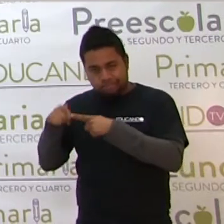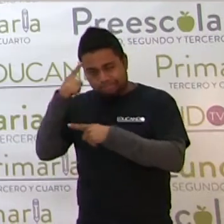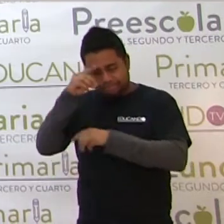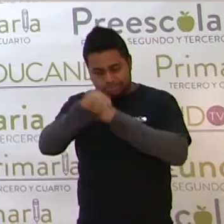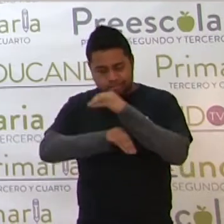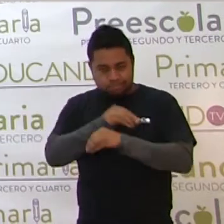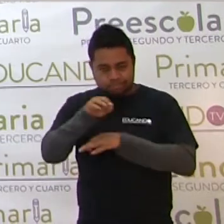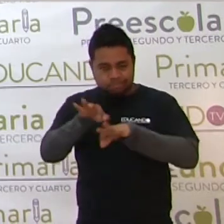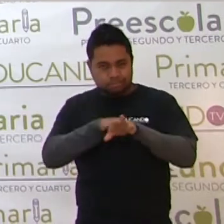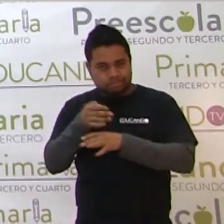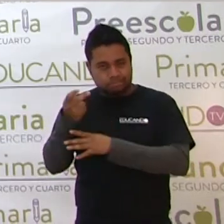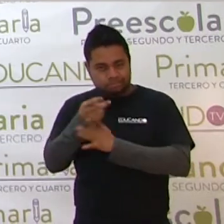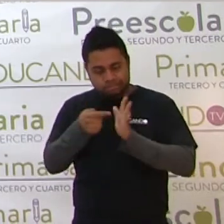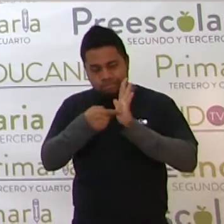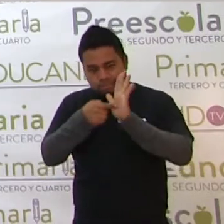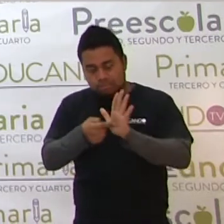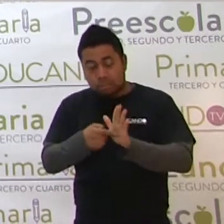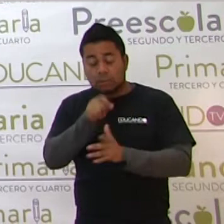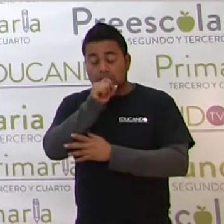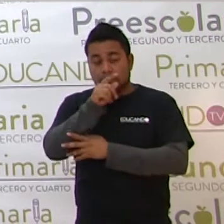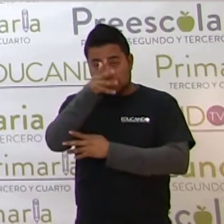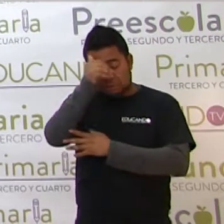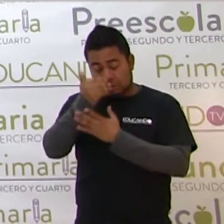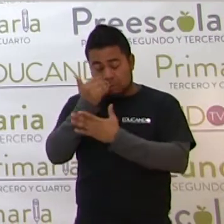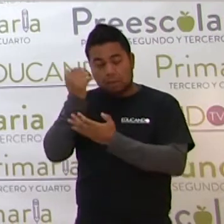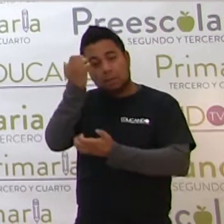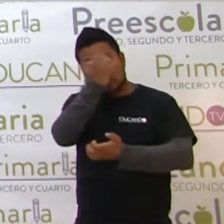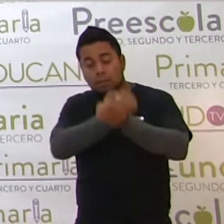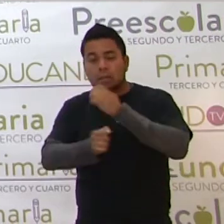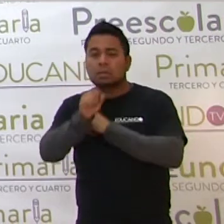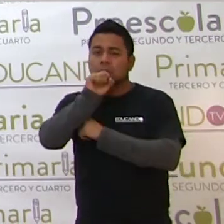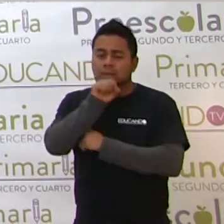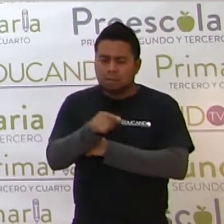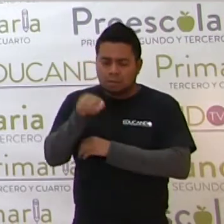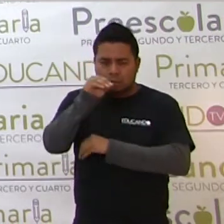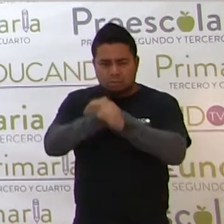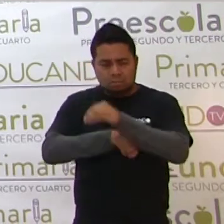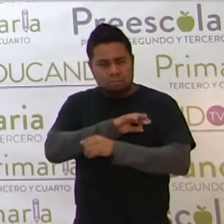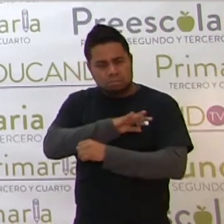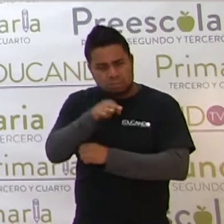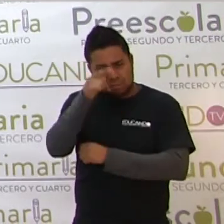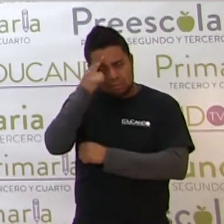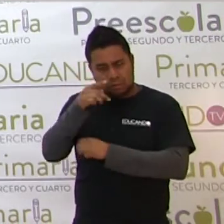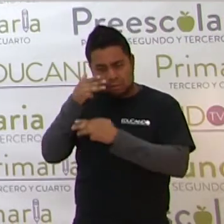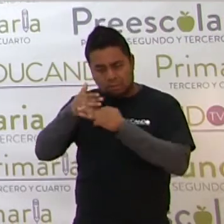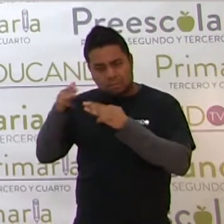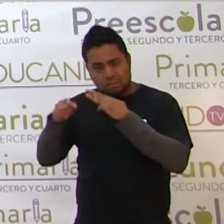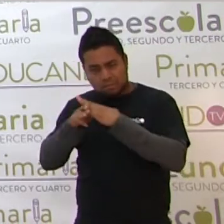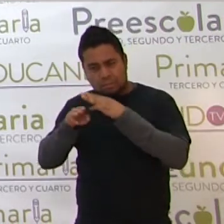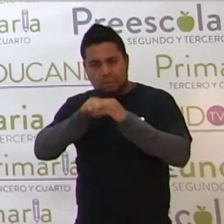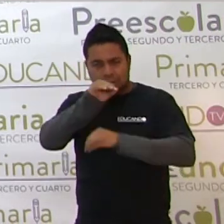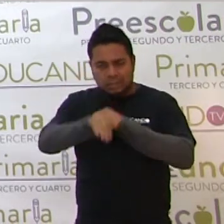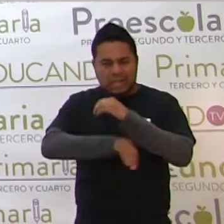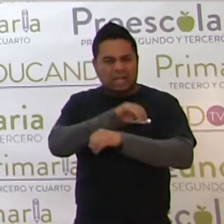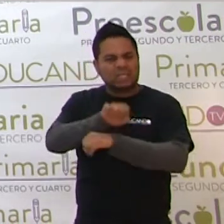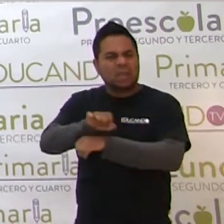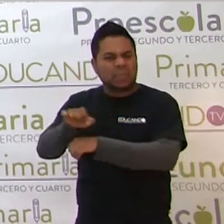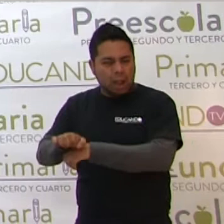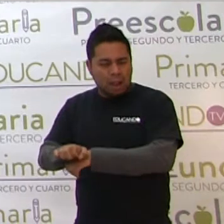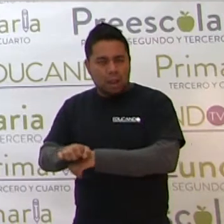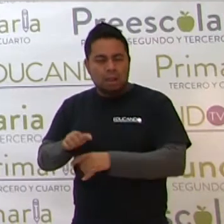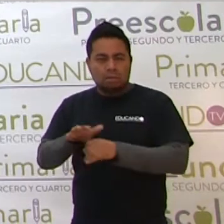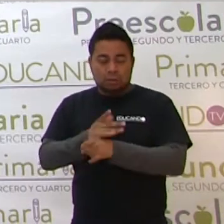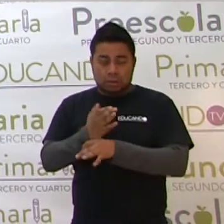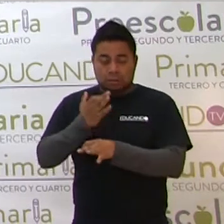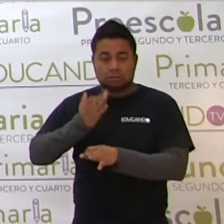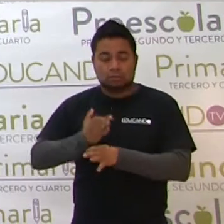trabajo. Habíamos analizado que también podemos incluir a la materia de asignatura estatal, porque en este caso